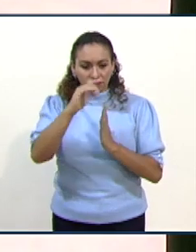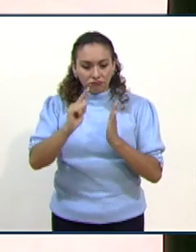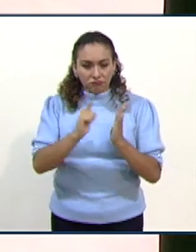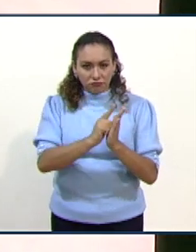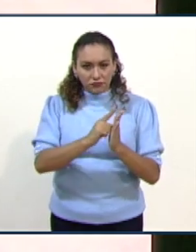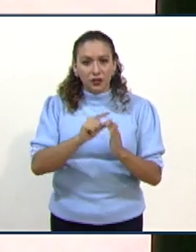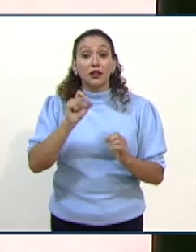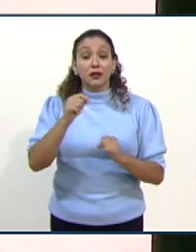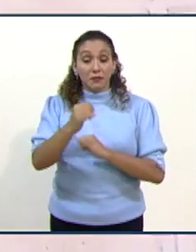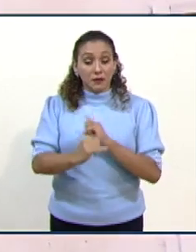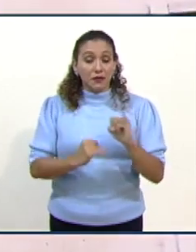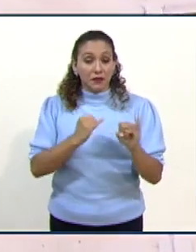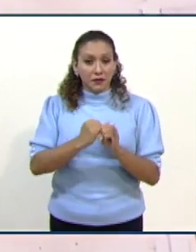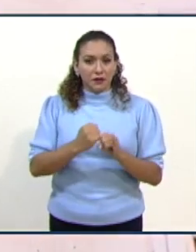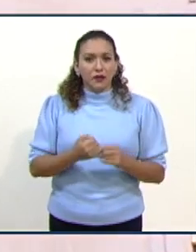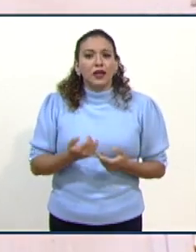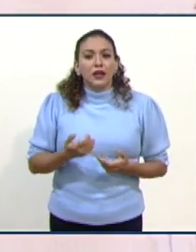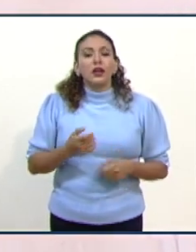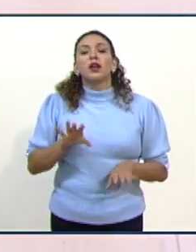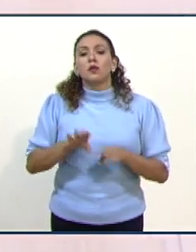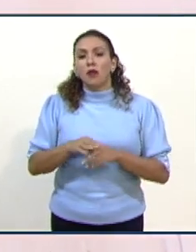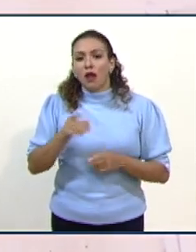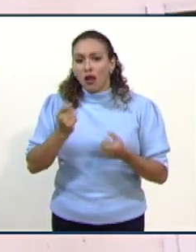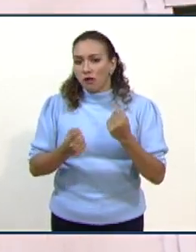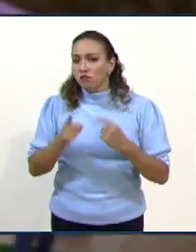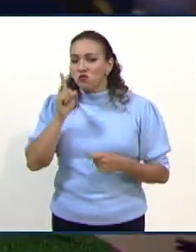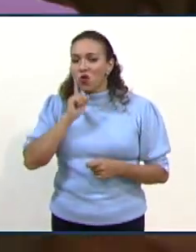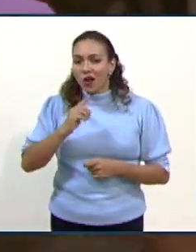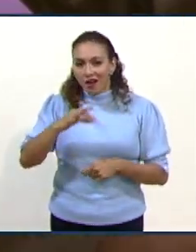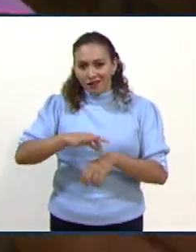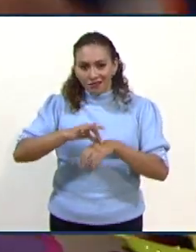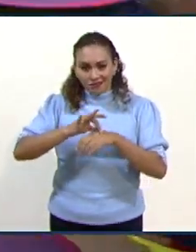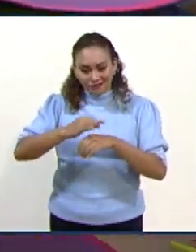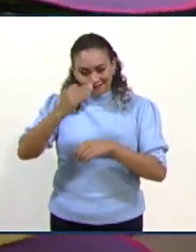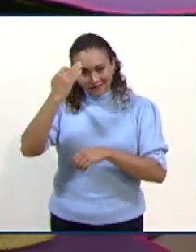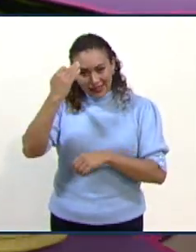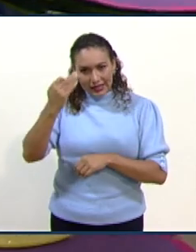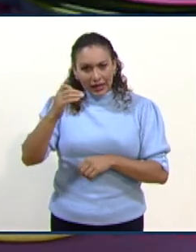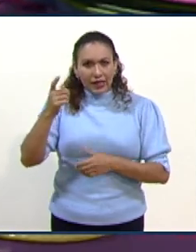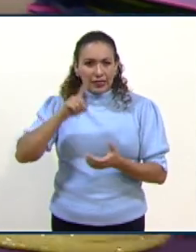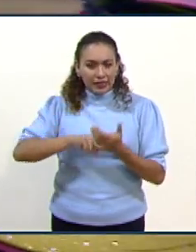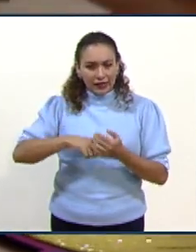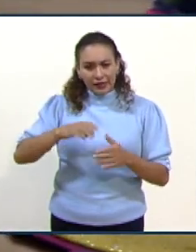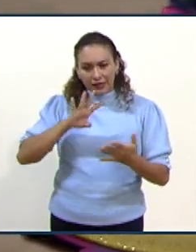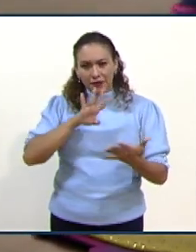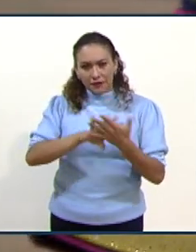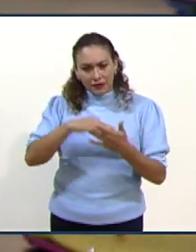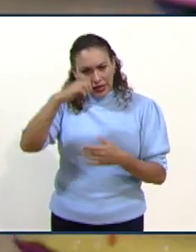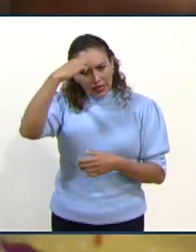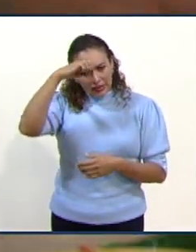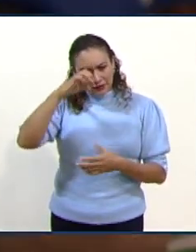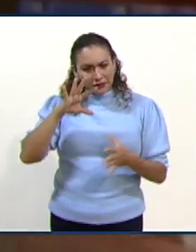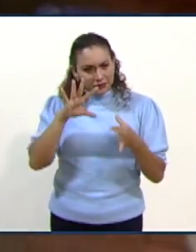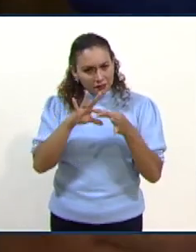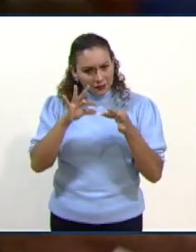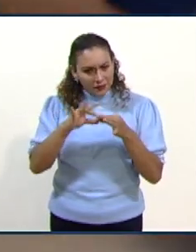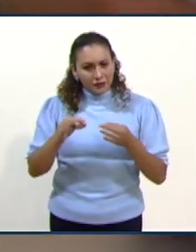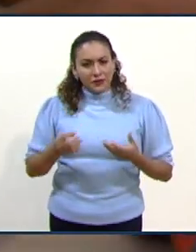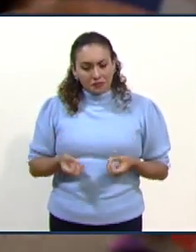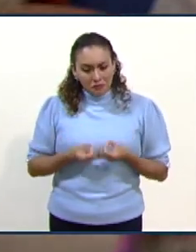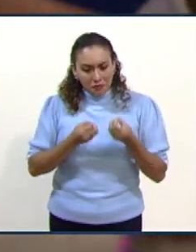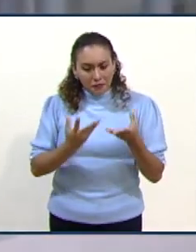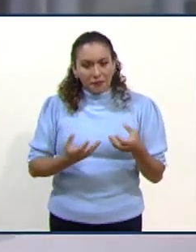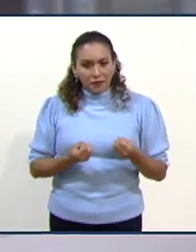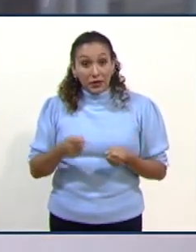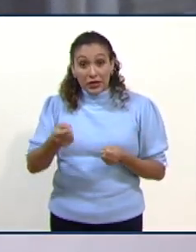analiza los hallazgos a partir de testimonios de mujeres al salir de prisión. Con ello, busca visibilizar la necesidad de que